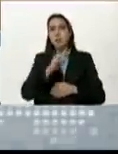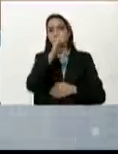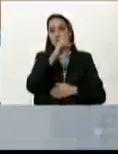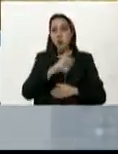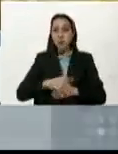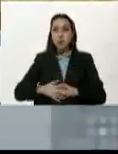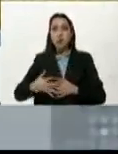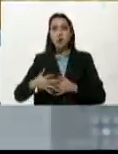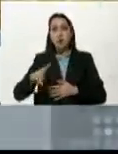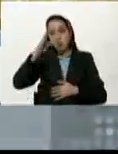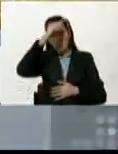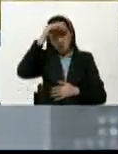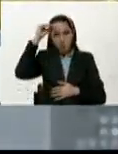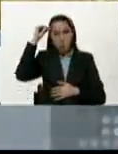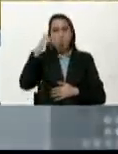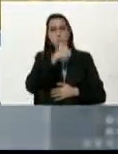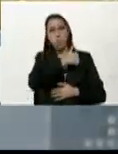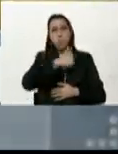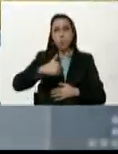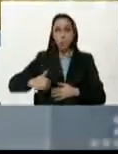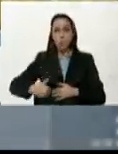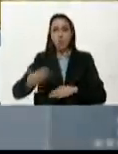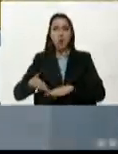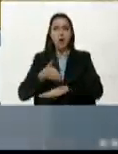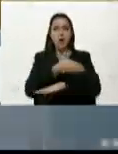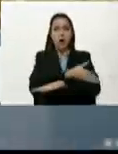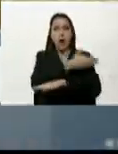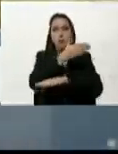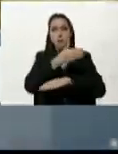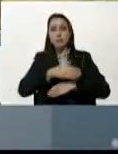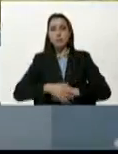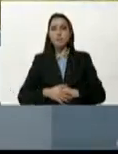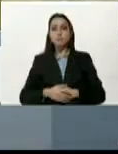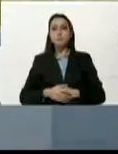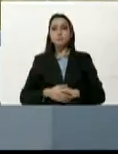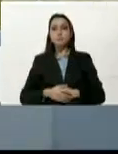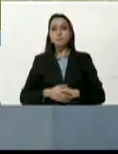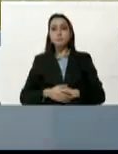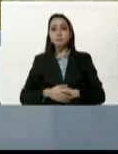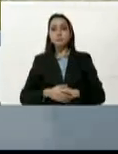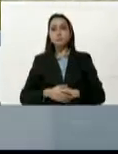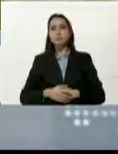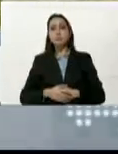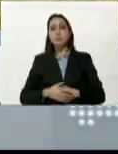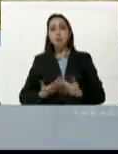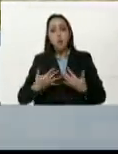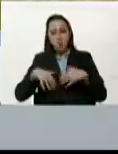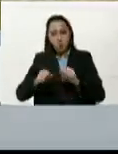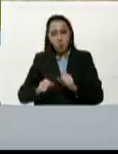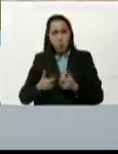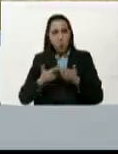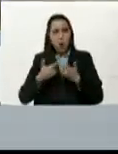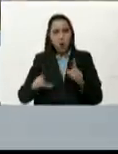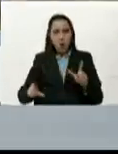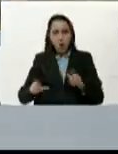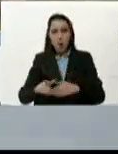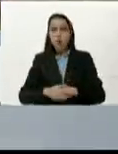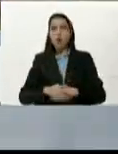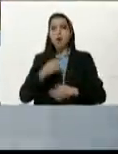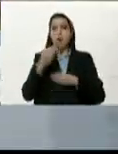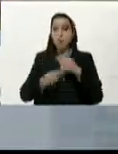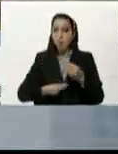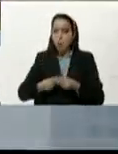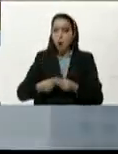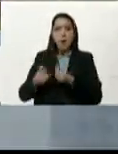donald trump corrijo de todo el trump le suprimieron las libertades y garantías